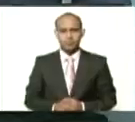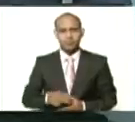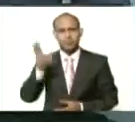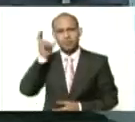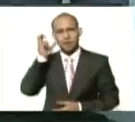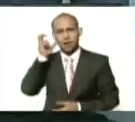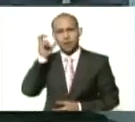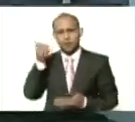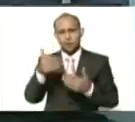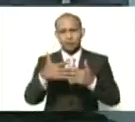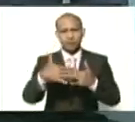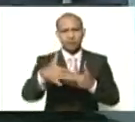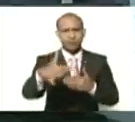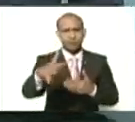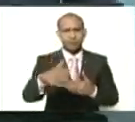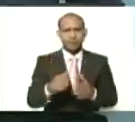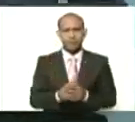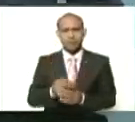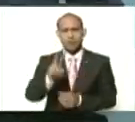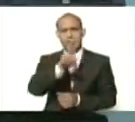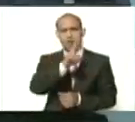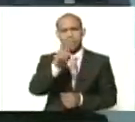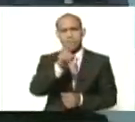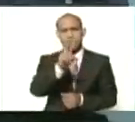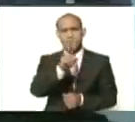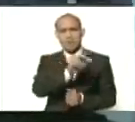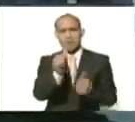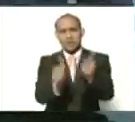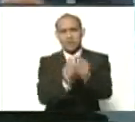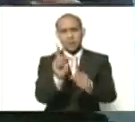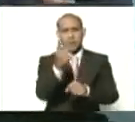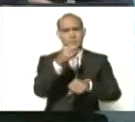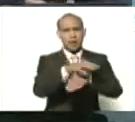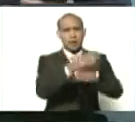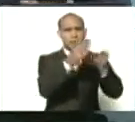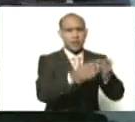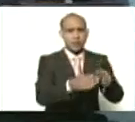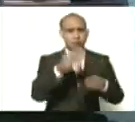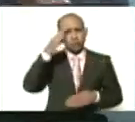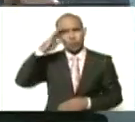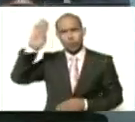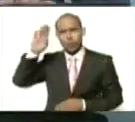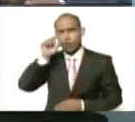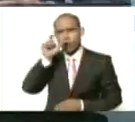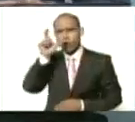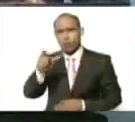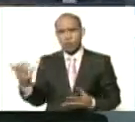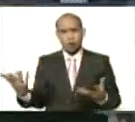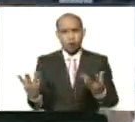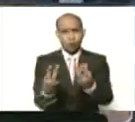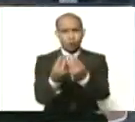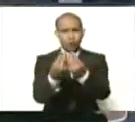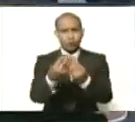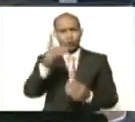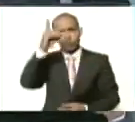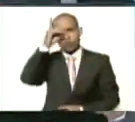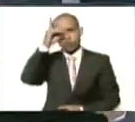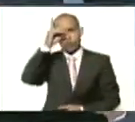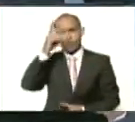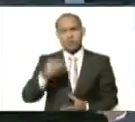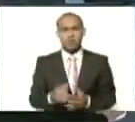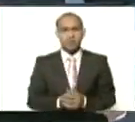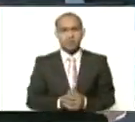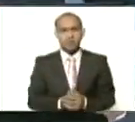Escuchemos a continuación declaraciones del viceprimer ministro de la República de Cuba, Ricardo Cabrizas, quien acompañó a la vicepresidenta ejecutiva